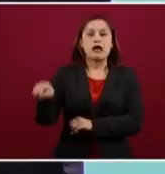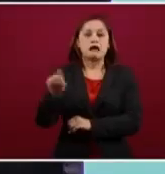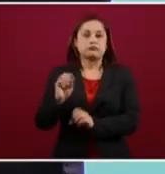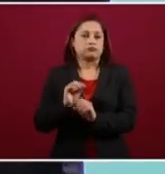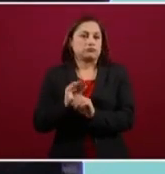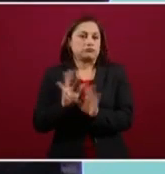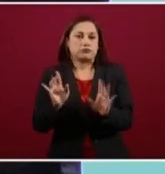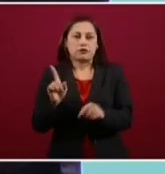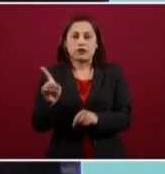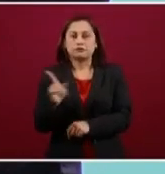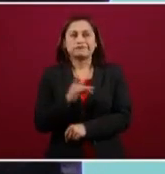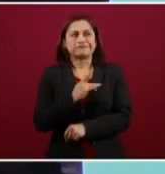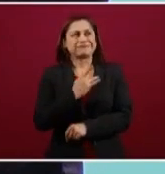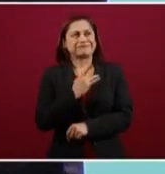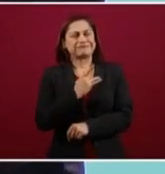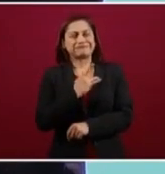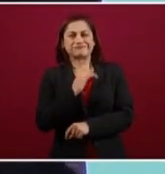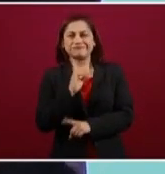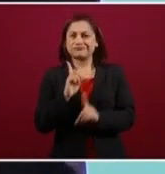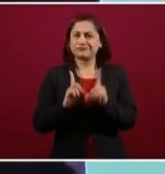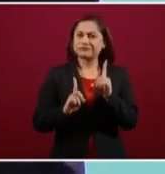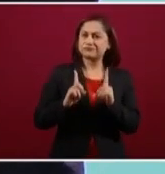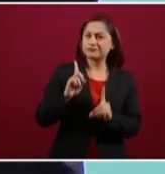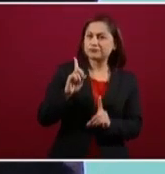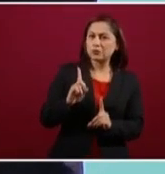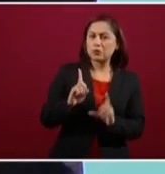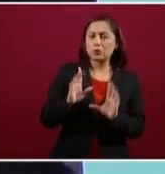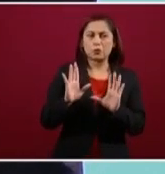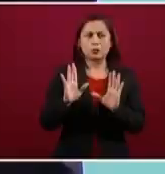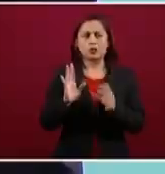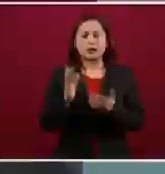dudas, cierta incertidumbre.